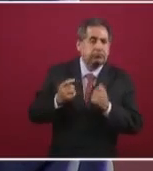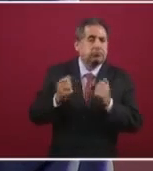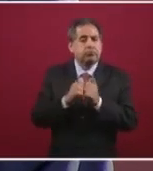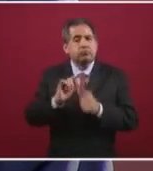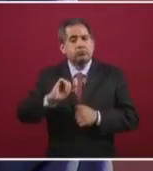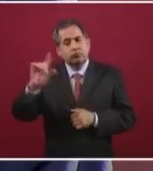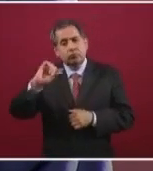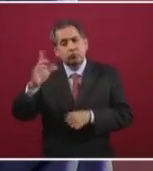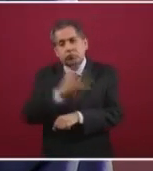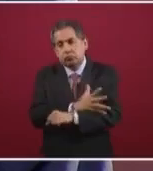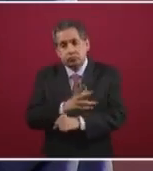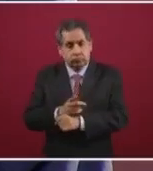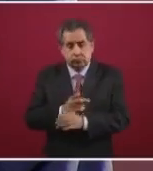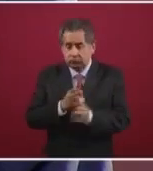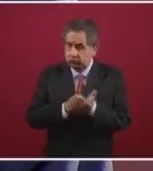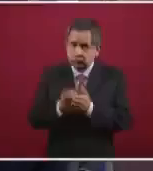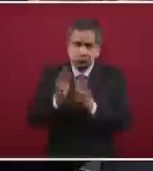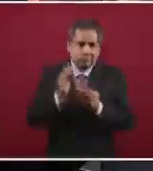honestos,